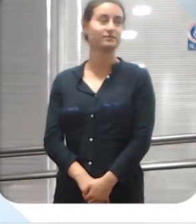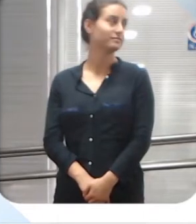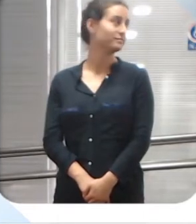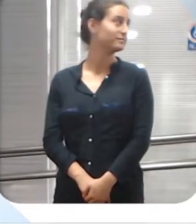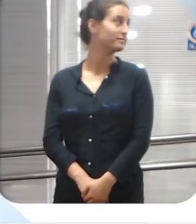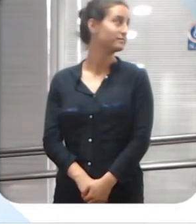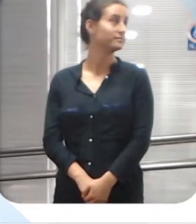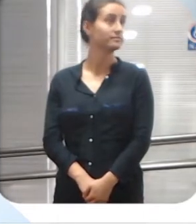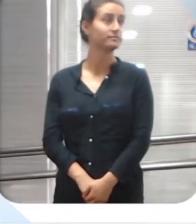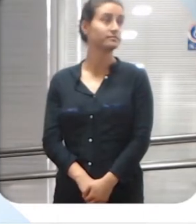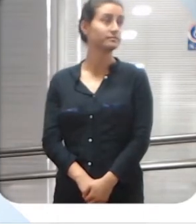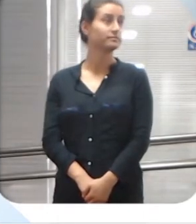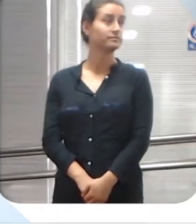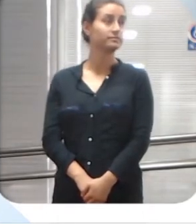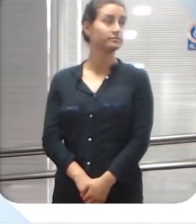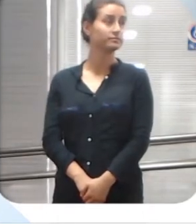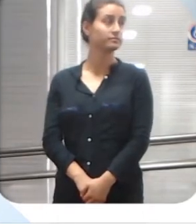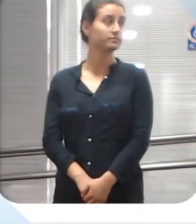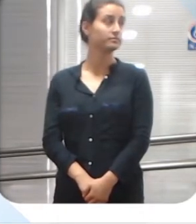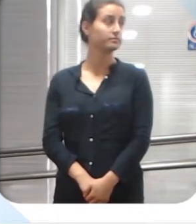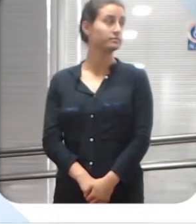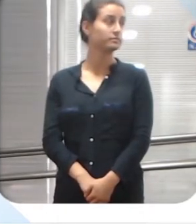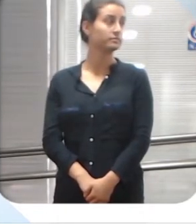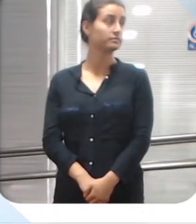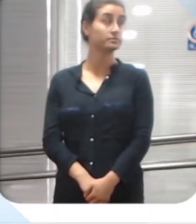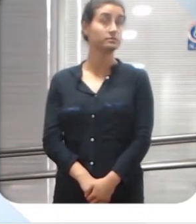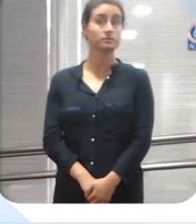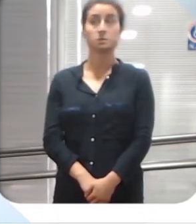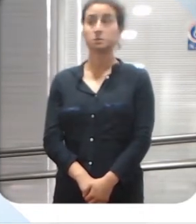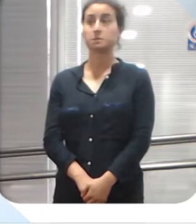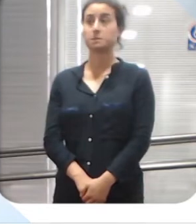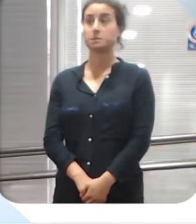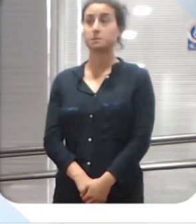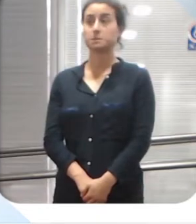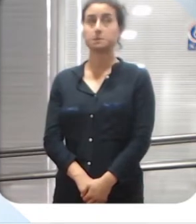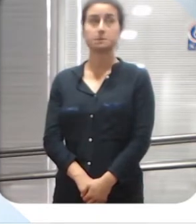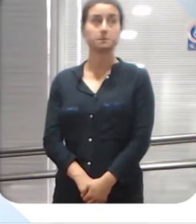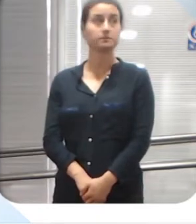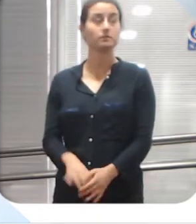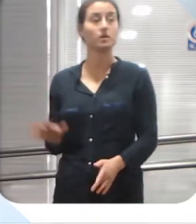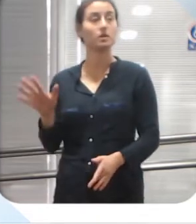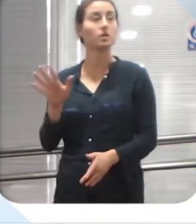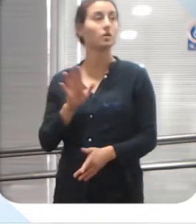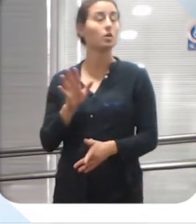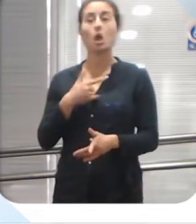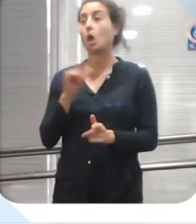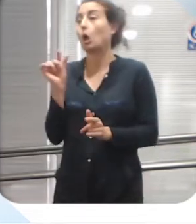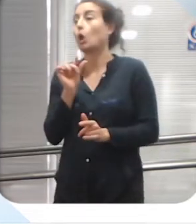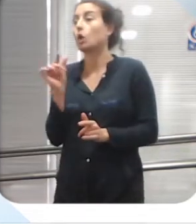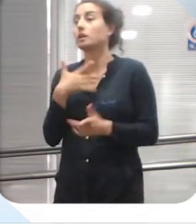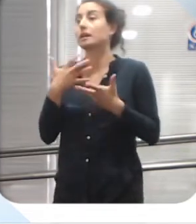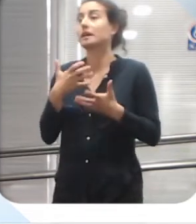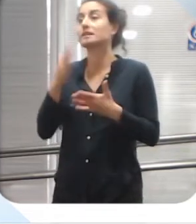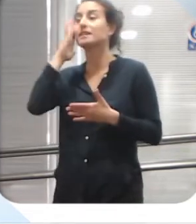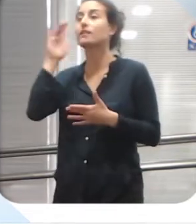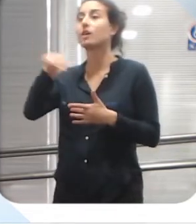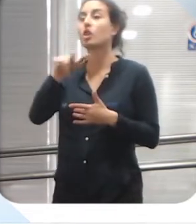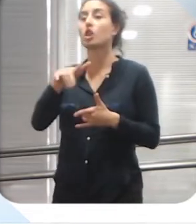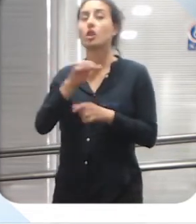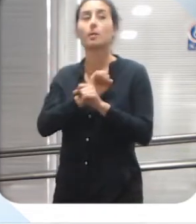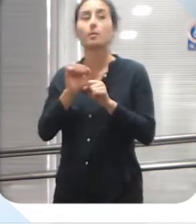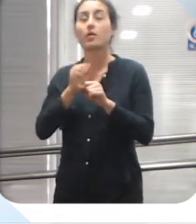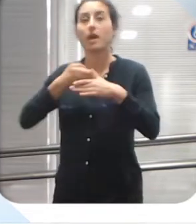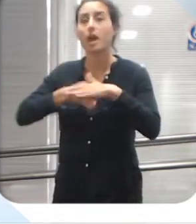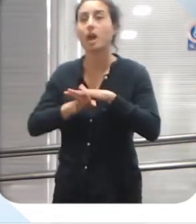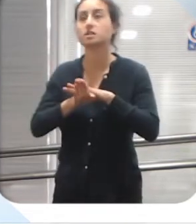No sé en qué hora andamos. Creo que tenía esto para mirar. Hola. No, igual era cortito. Quería saber de dónde podíamos